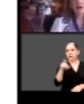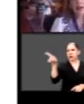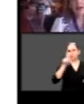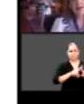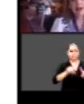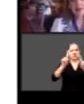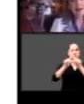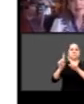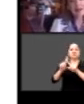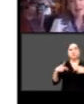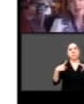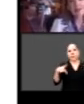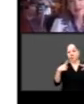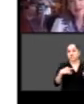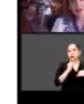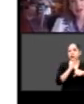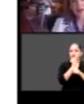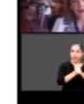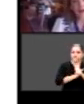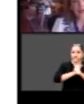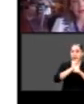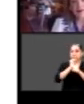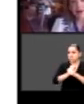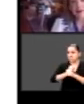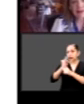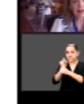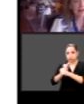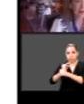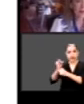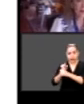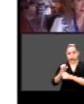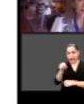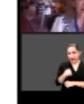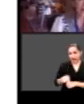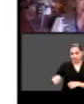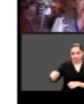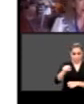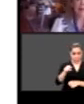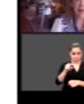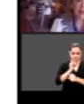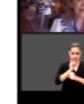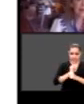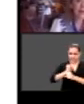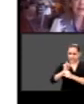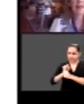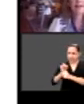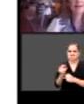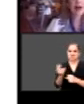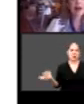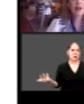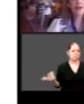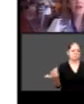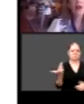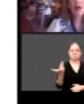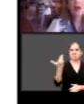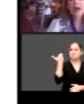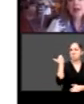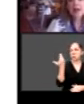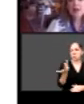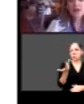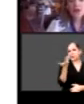Y lo que, estas investigaciones que no tienen más de algunas 10, 20 años,